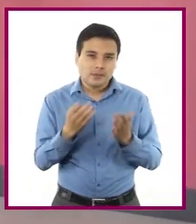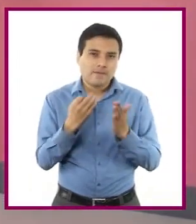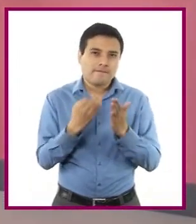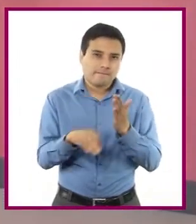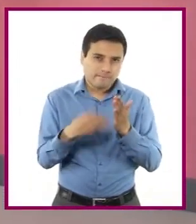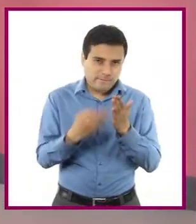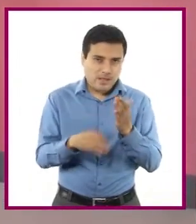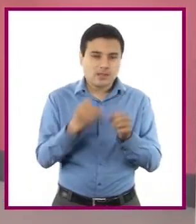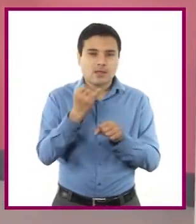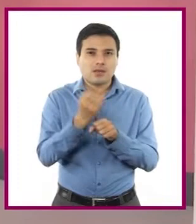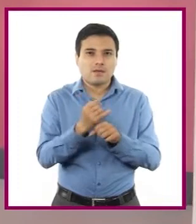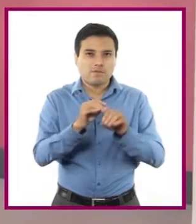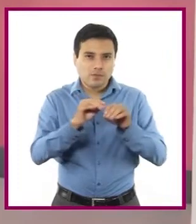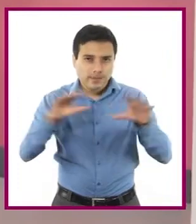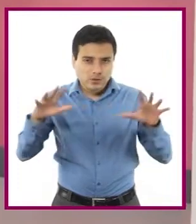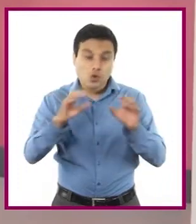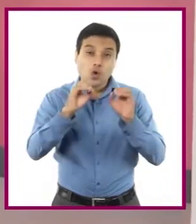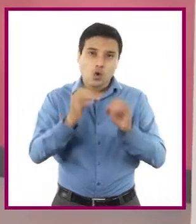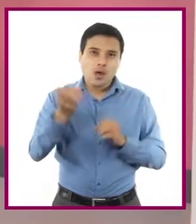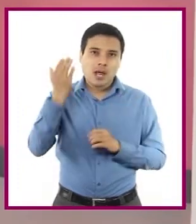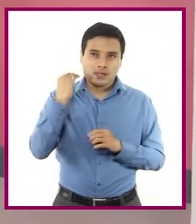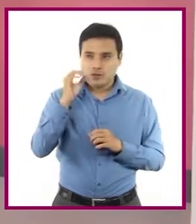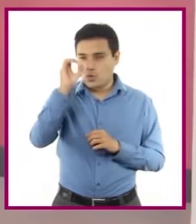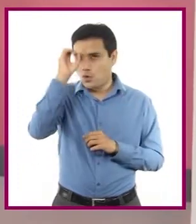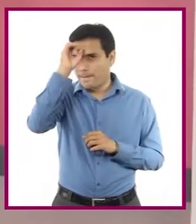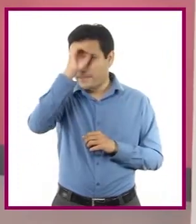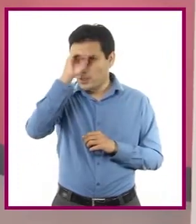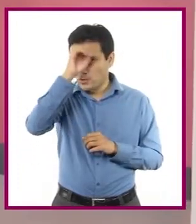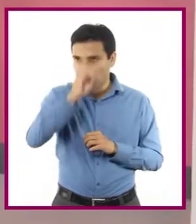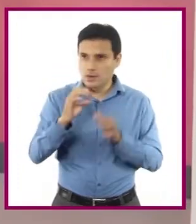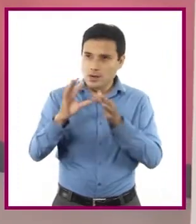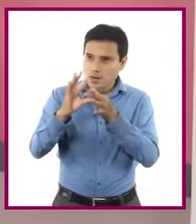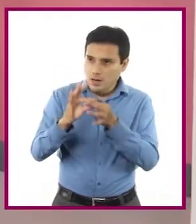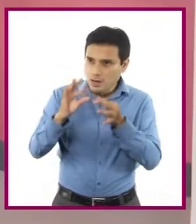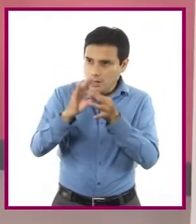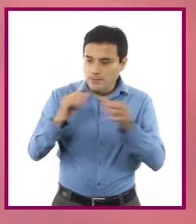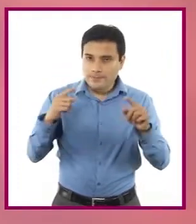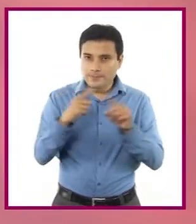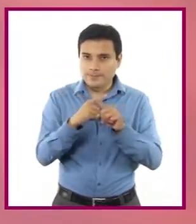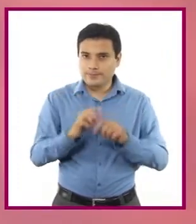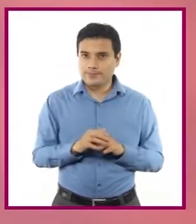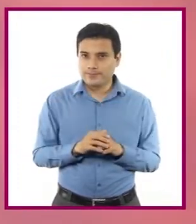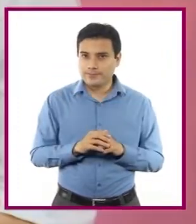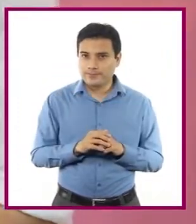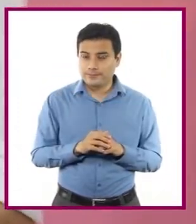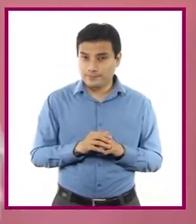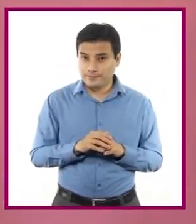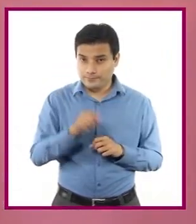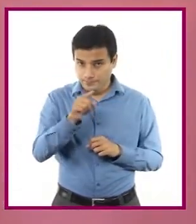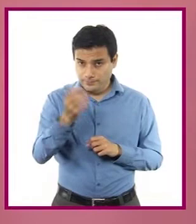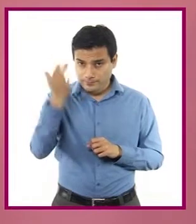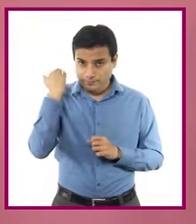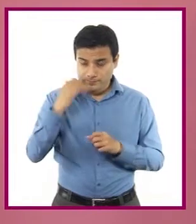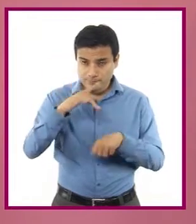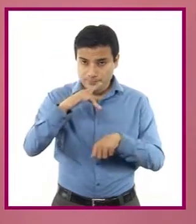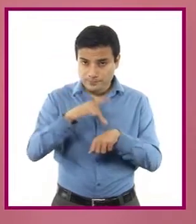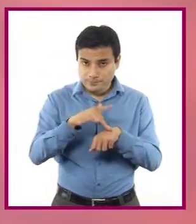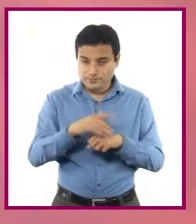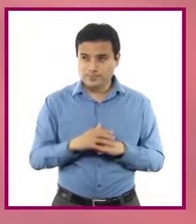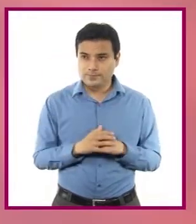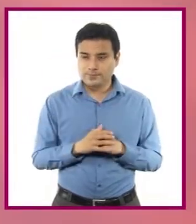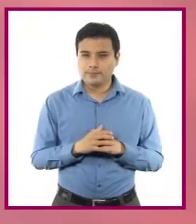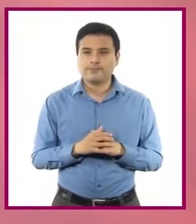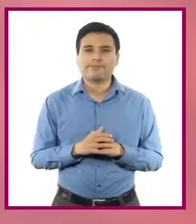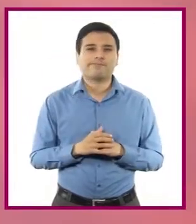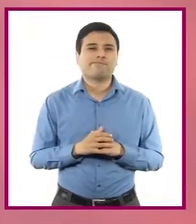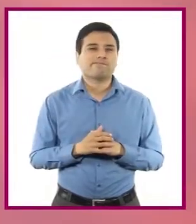han escuchado opiniones encontradas. ¿Se imaginan alguno? Profesor, esa información contraria